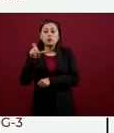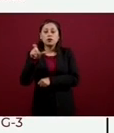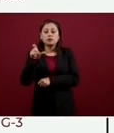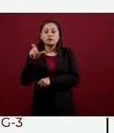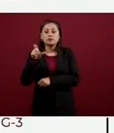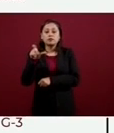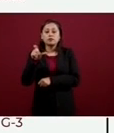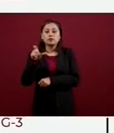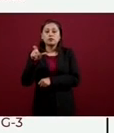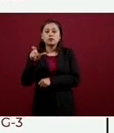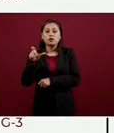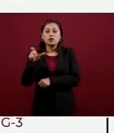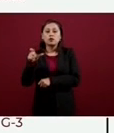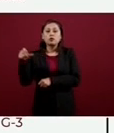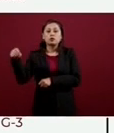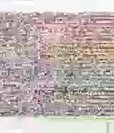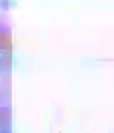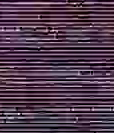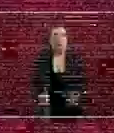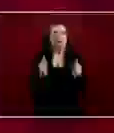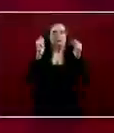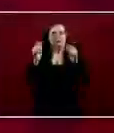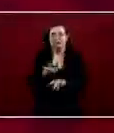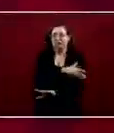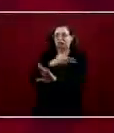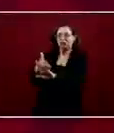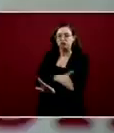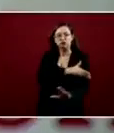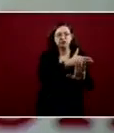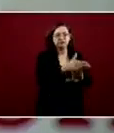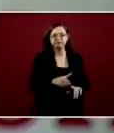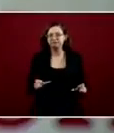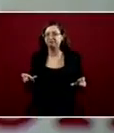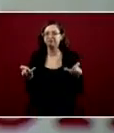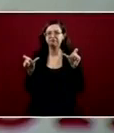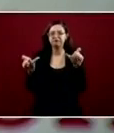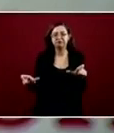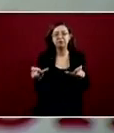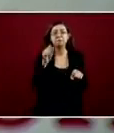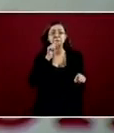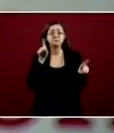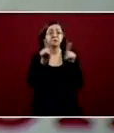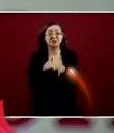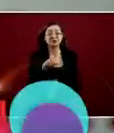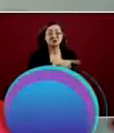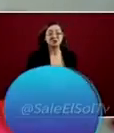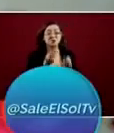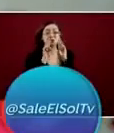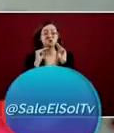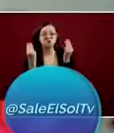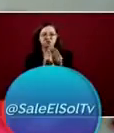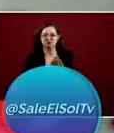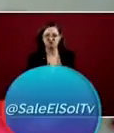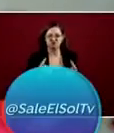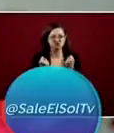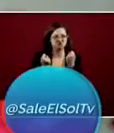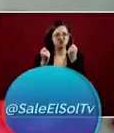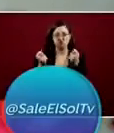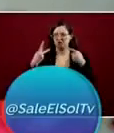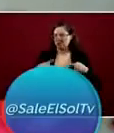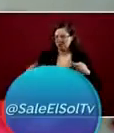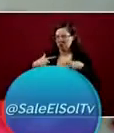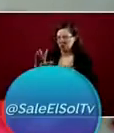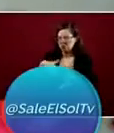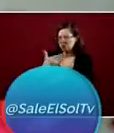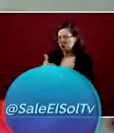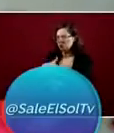evacuación del presunto delincuente. La intención del grupo criminal de causar daños en la población, el riesgo